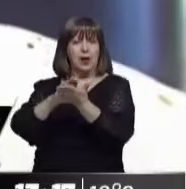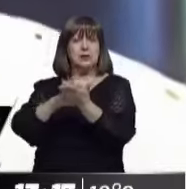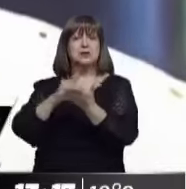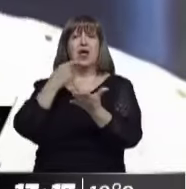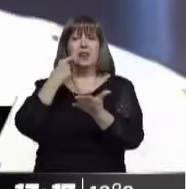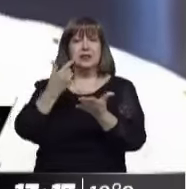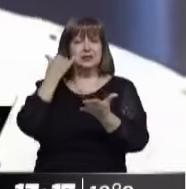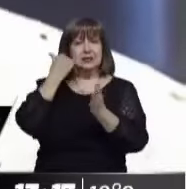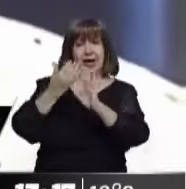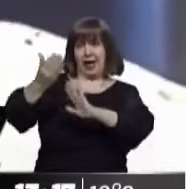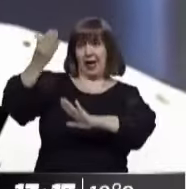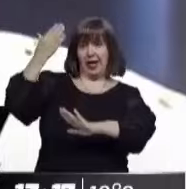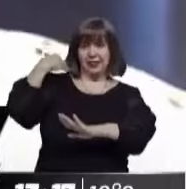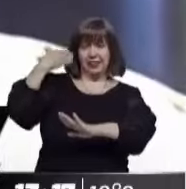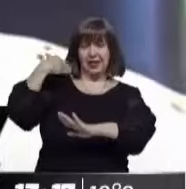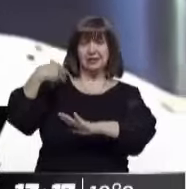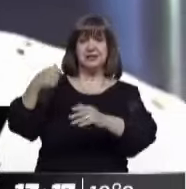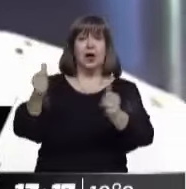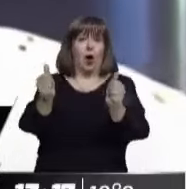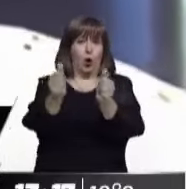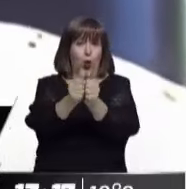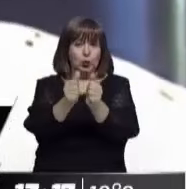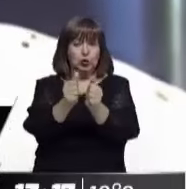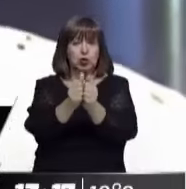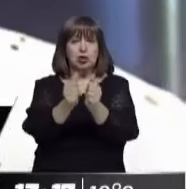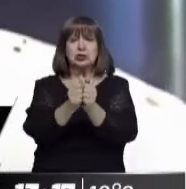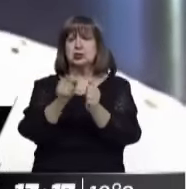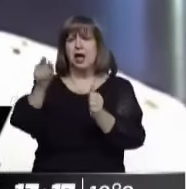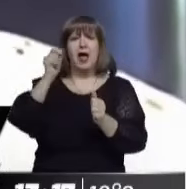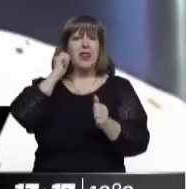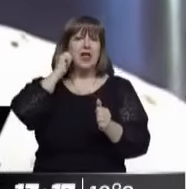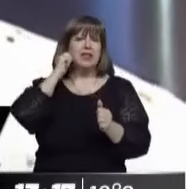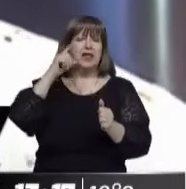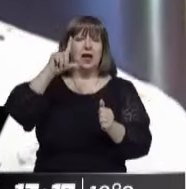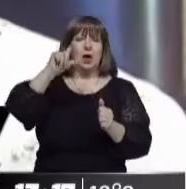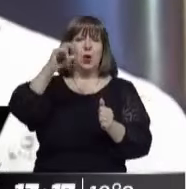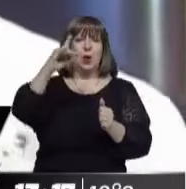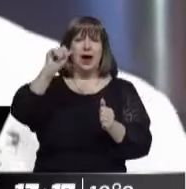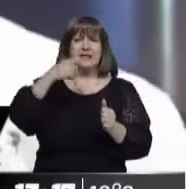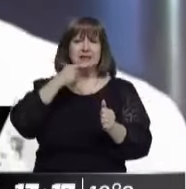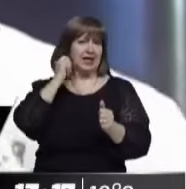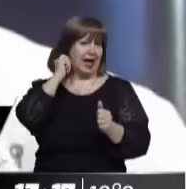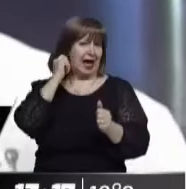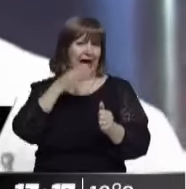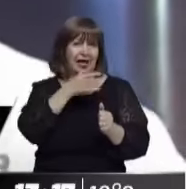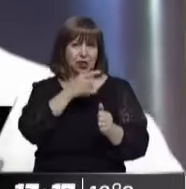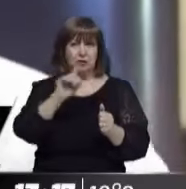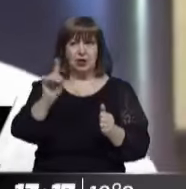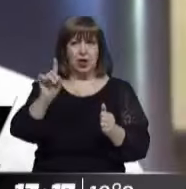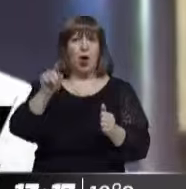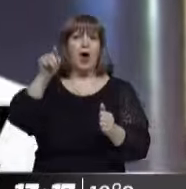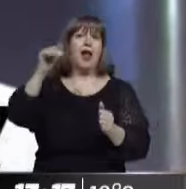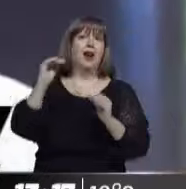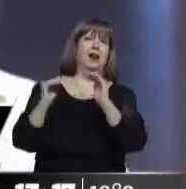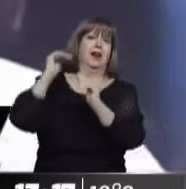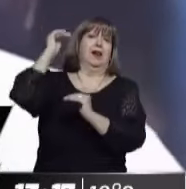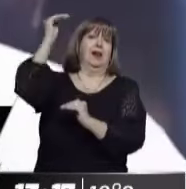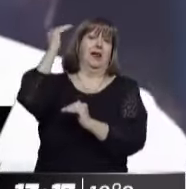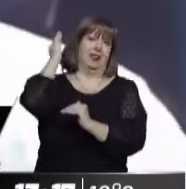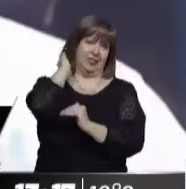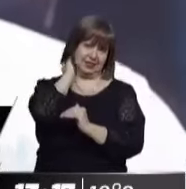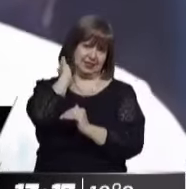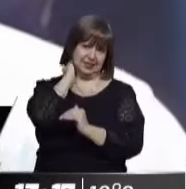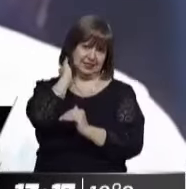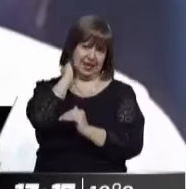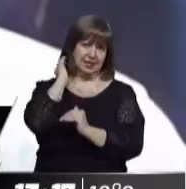su relación con Lucas Benvenuto no fue a los 14 años de este chico, sino a los 16. Y con